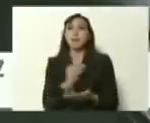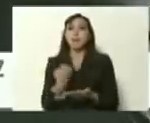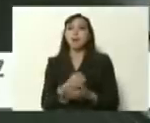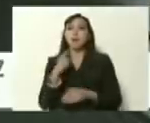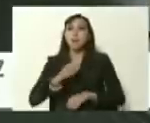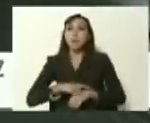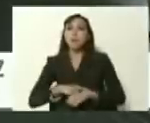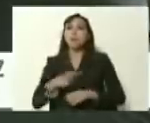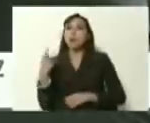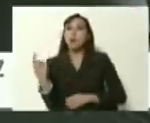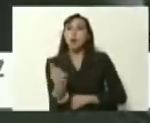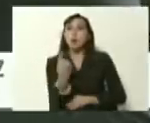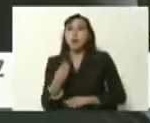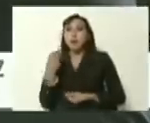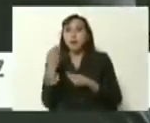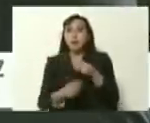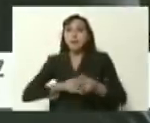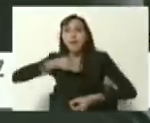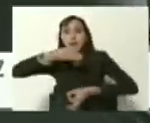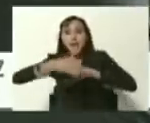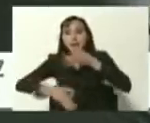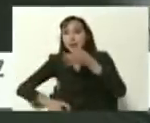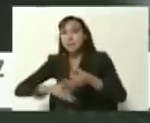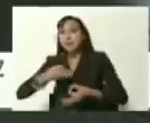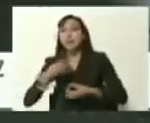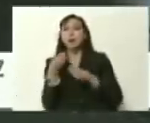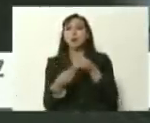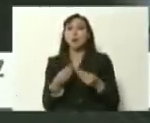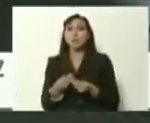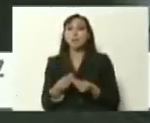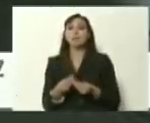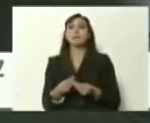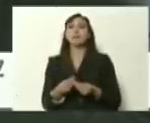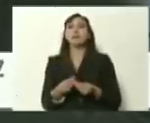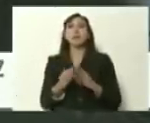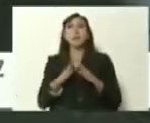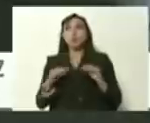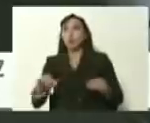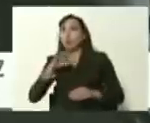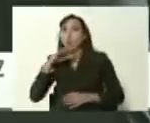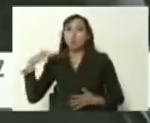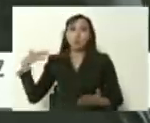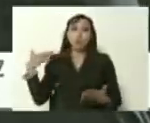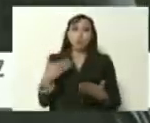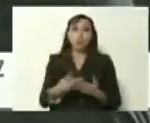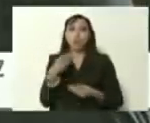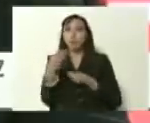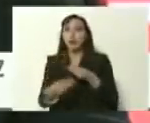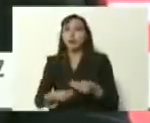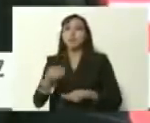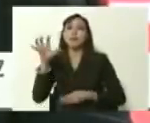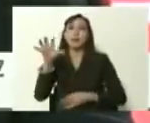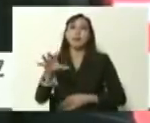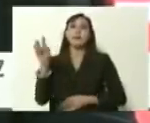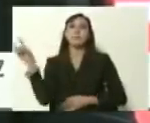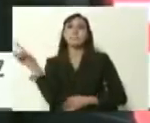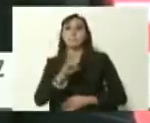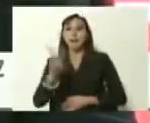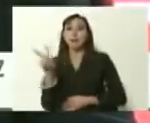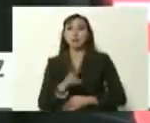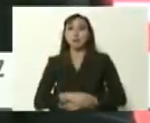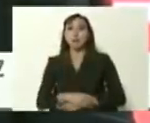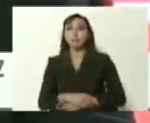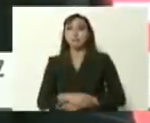la única que puede pasar a explicar lo que ha sucedido y seguirá sucediendo en esta nación venezolana.